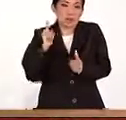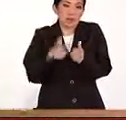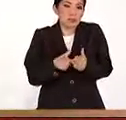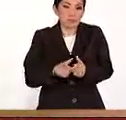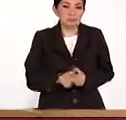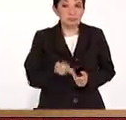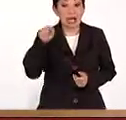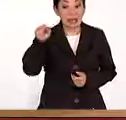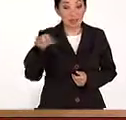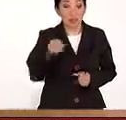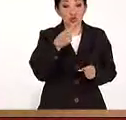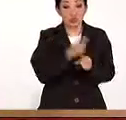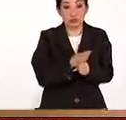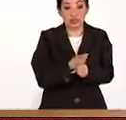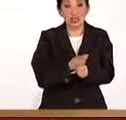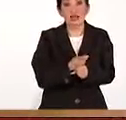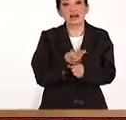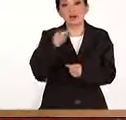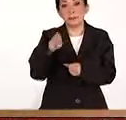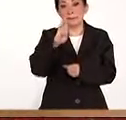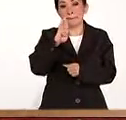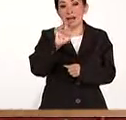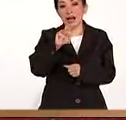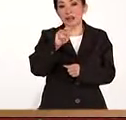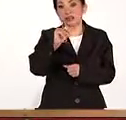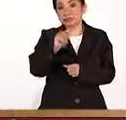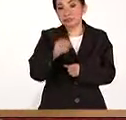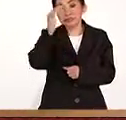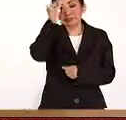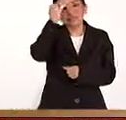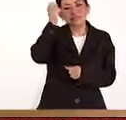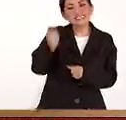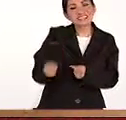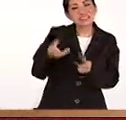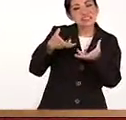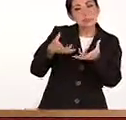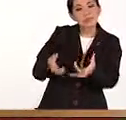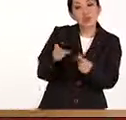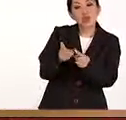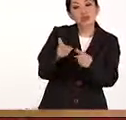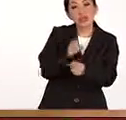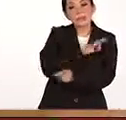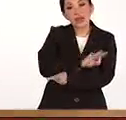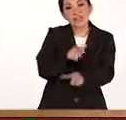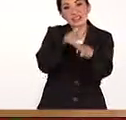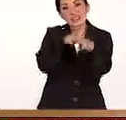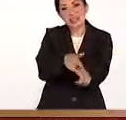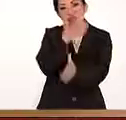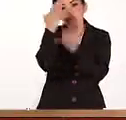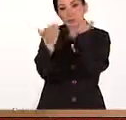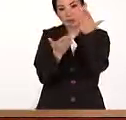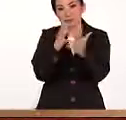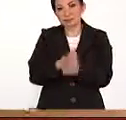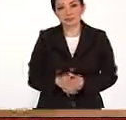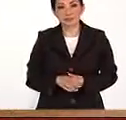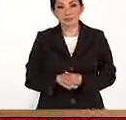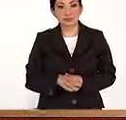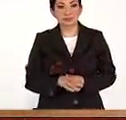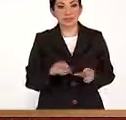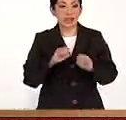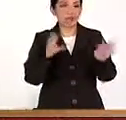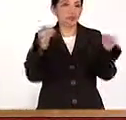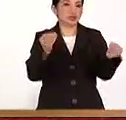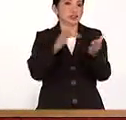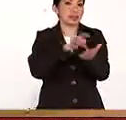ahí está la oportunidad de estar de estévez catón para que conozcan qué opciones y dónde podrían continuar con sus estudios juan claro que sí